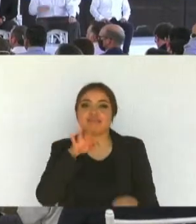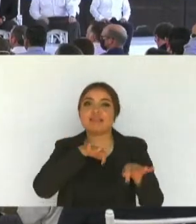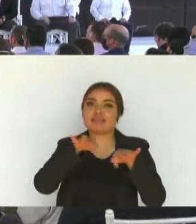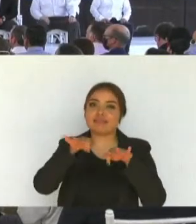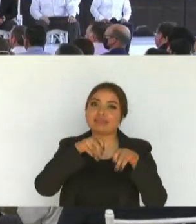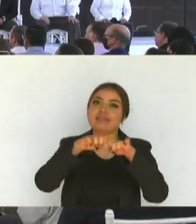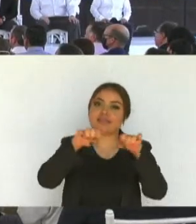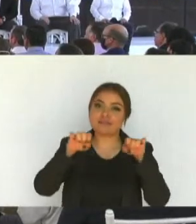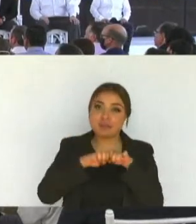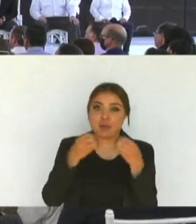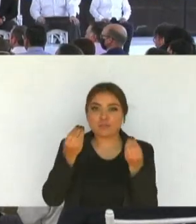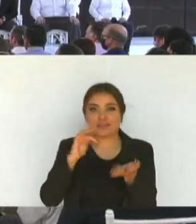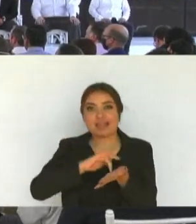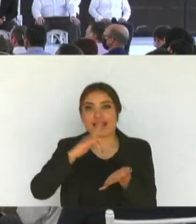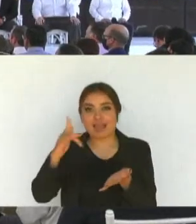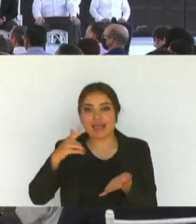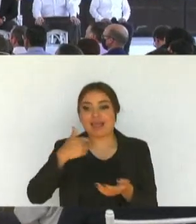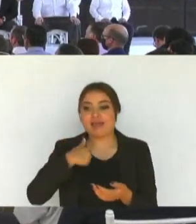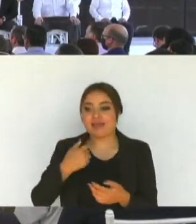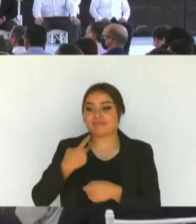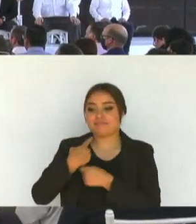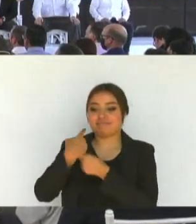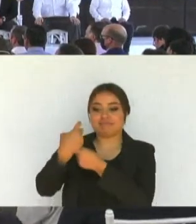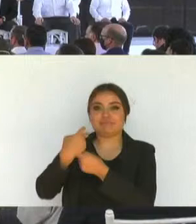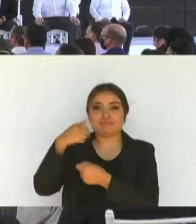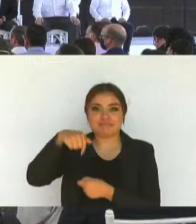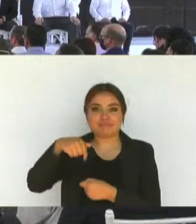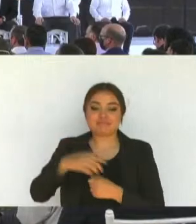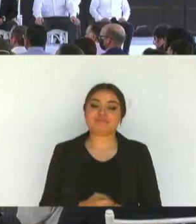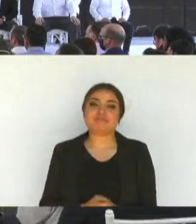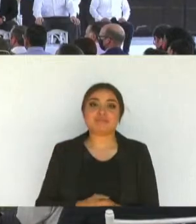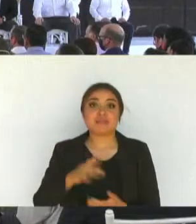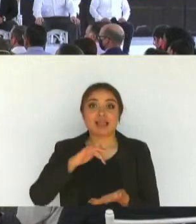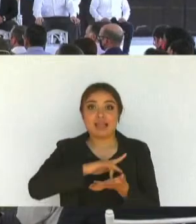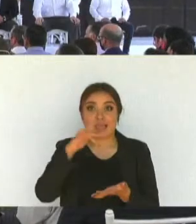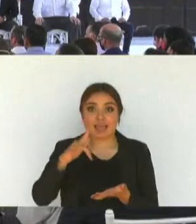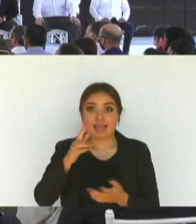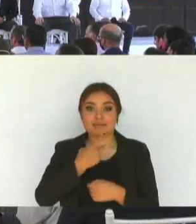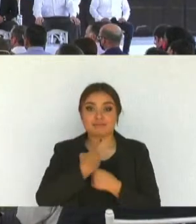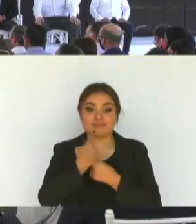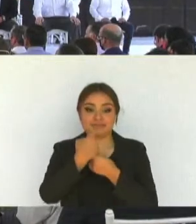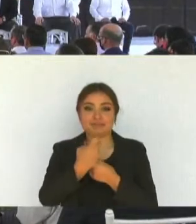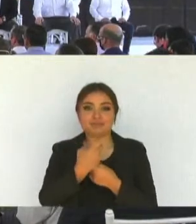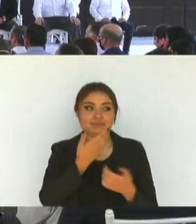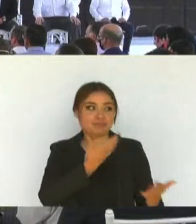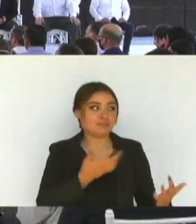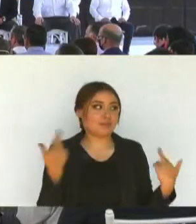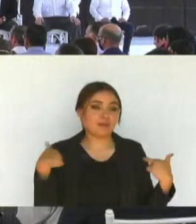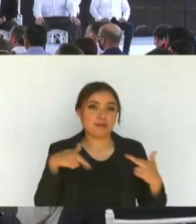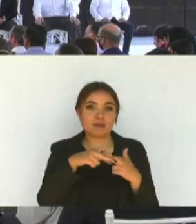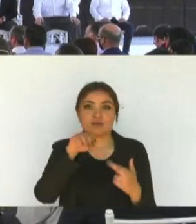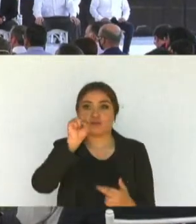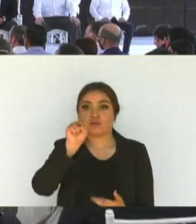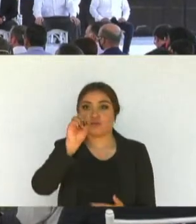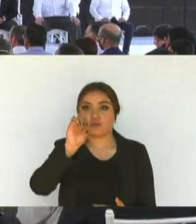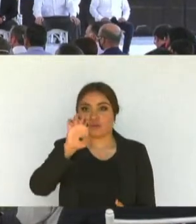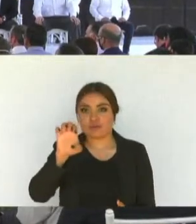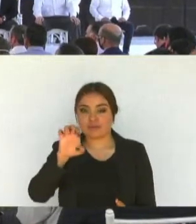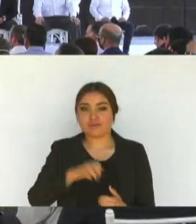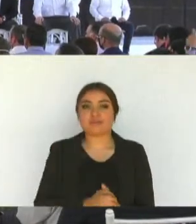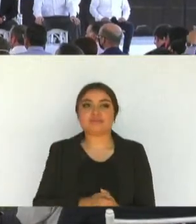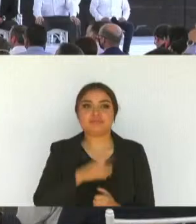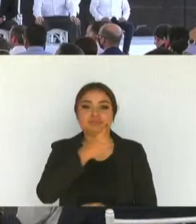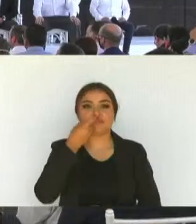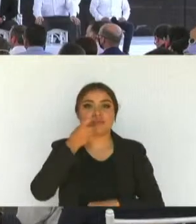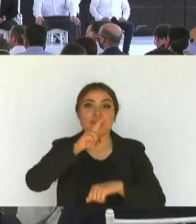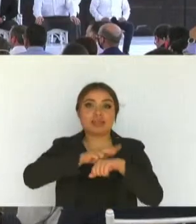por recibirnos el día de hoy. Y agradezco la presencia y la invitación del maestro Zoé Robledo, director